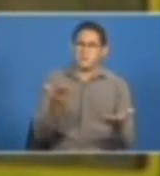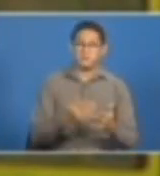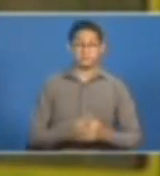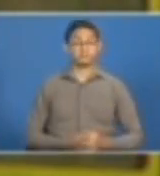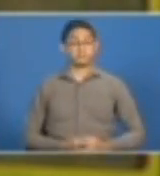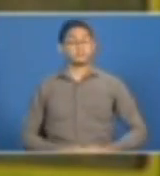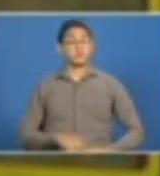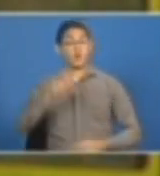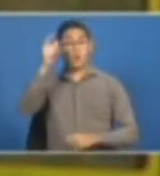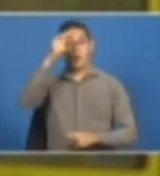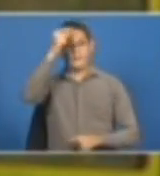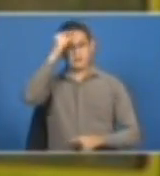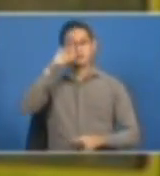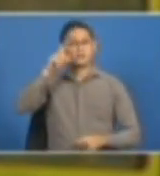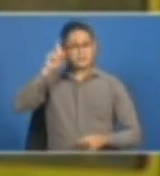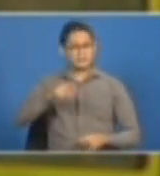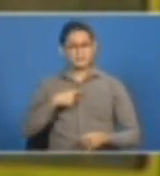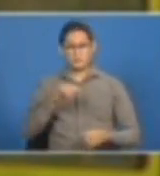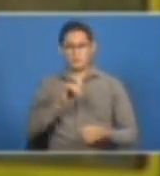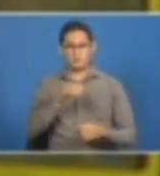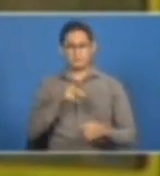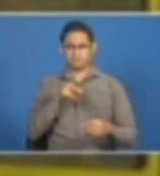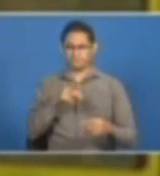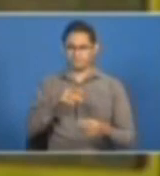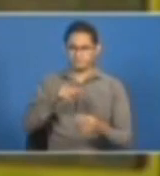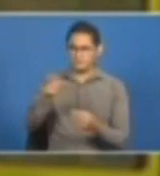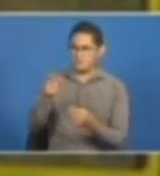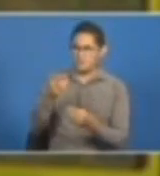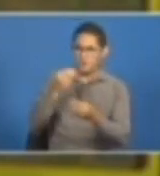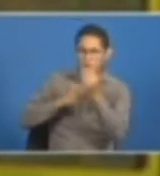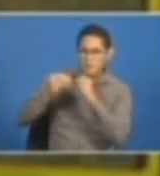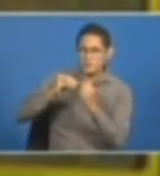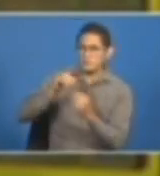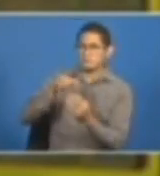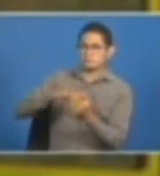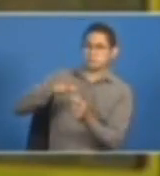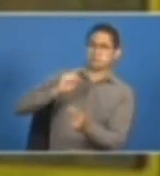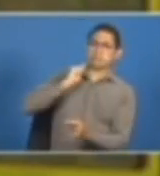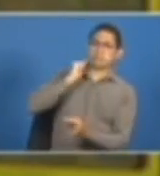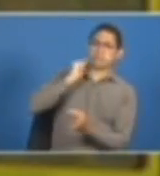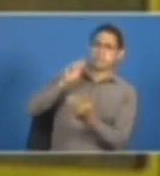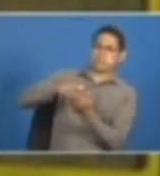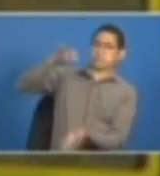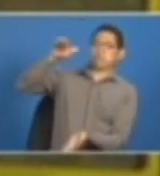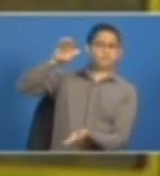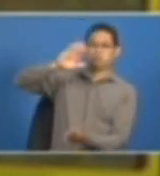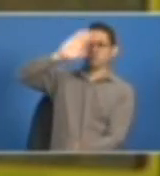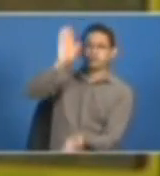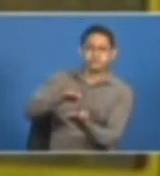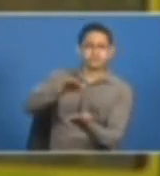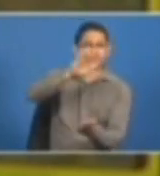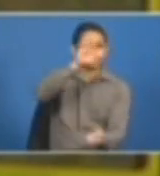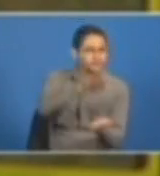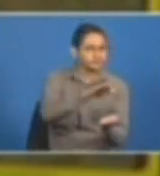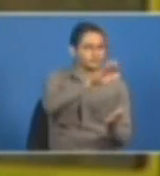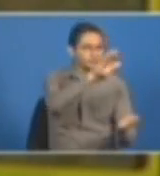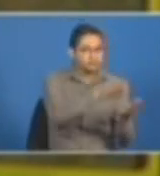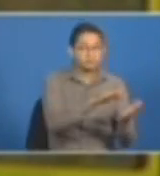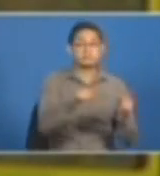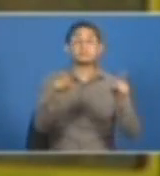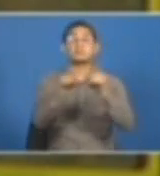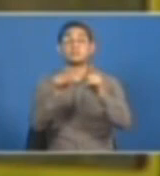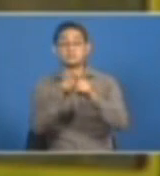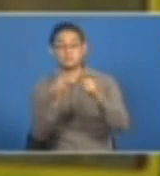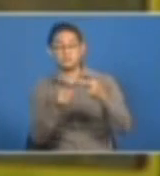Estado tiene que intervenir. Tiene que bajar los precios exorbitantes que hay aquí, no solo en los alimentos, sino en los